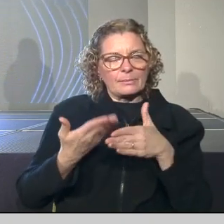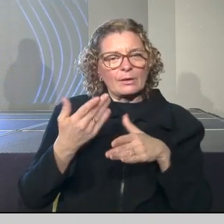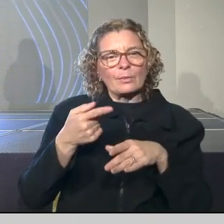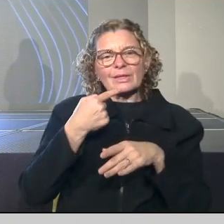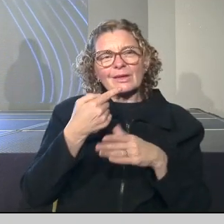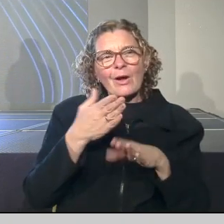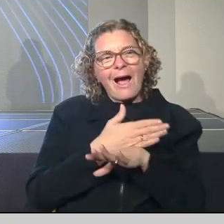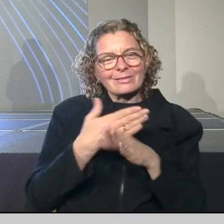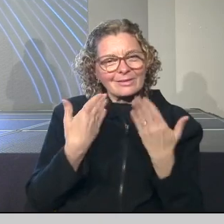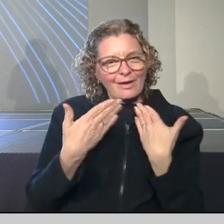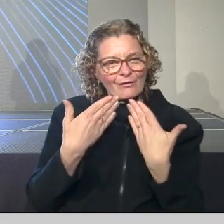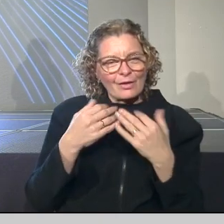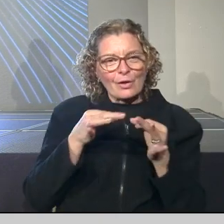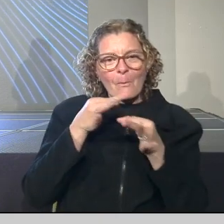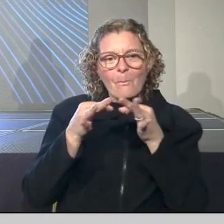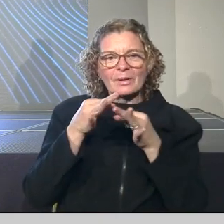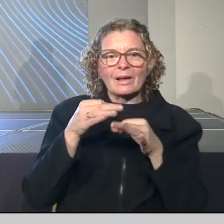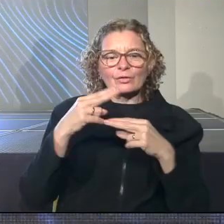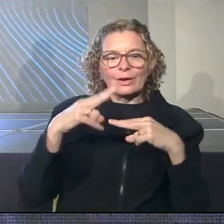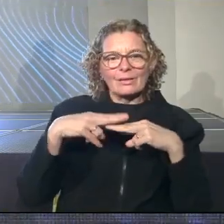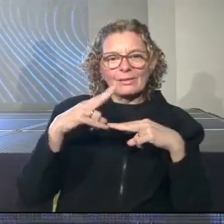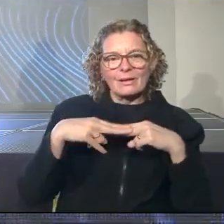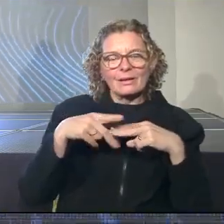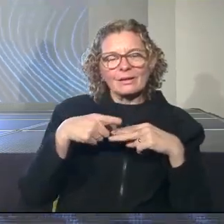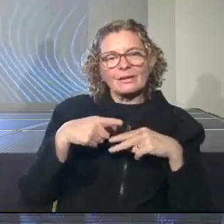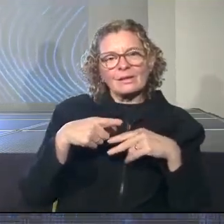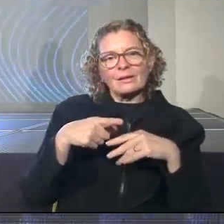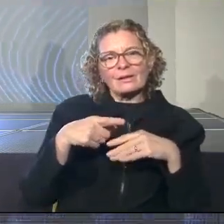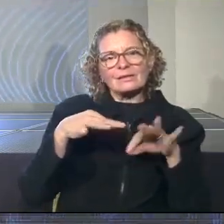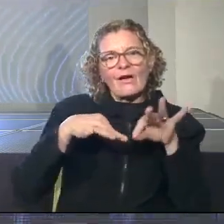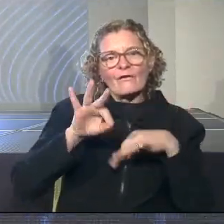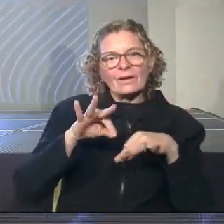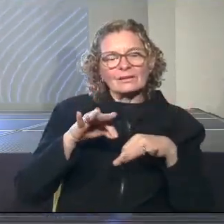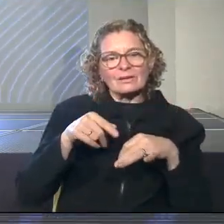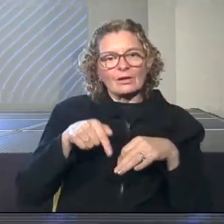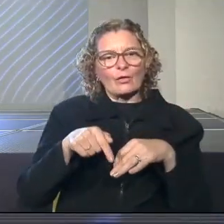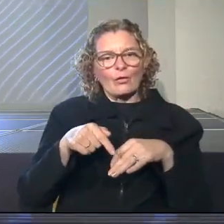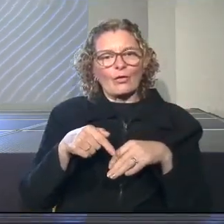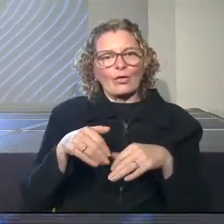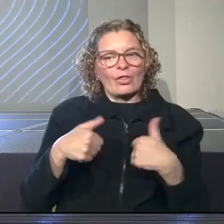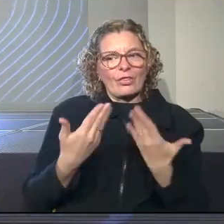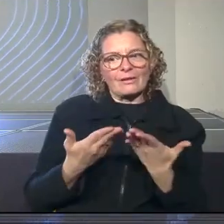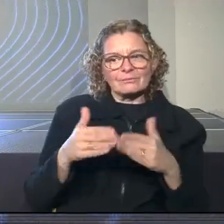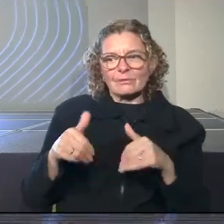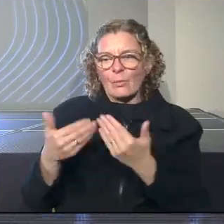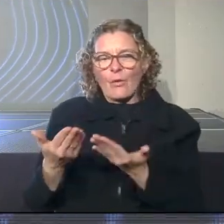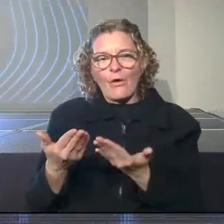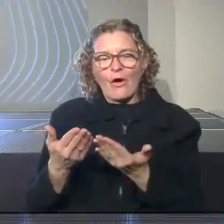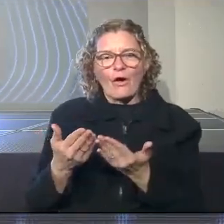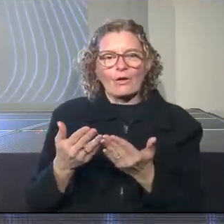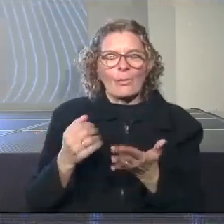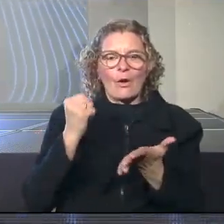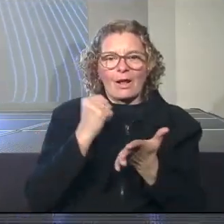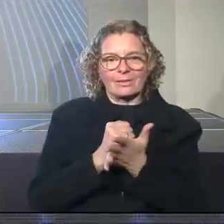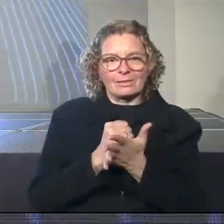de las charlas anteriores, en este mundo online, este tipo de métricas son las que nos dan las